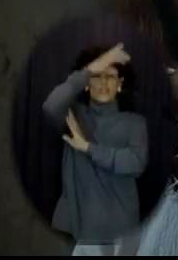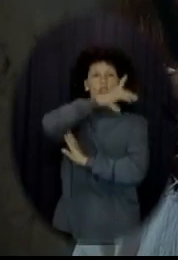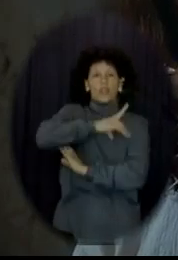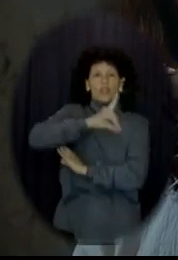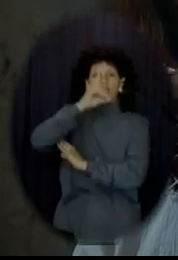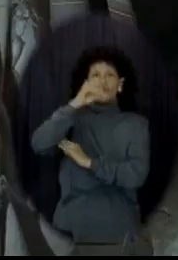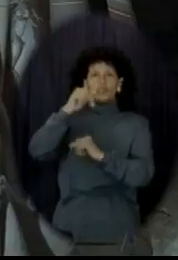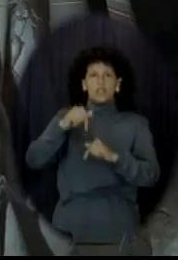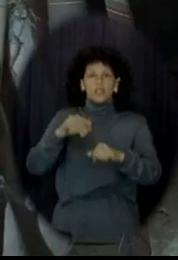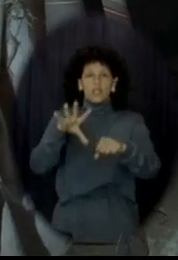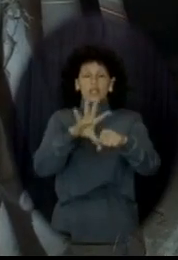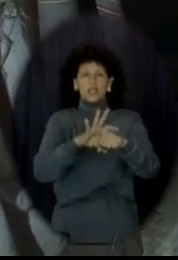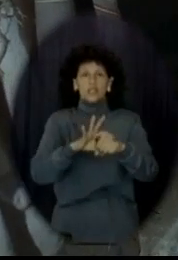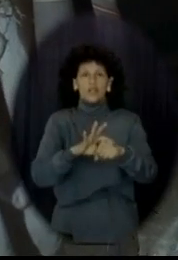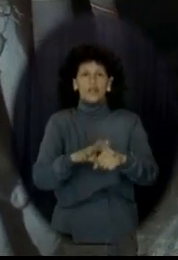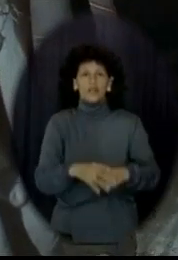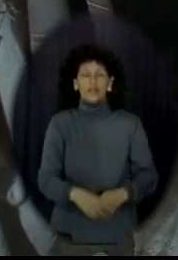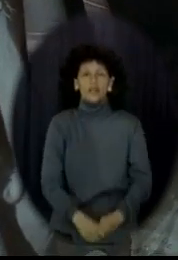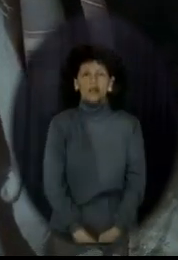Dios.